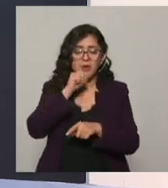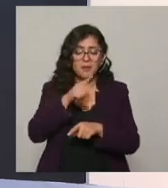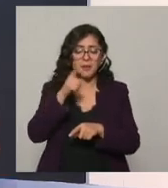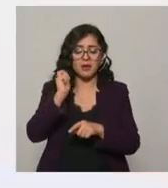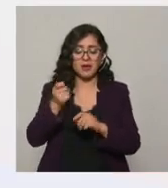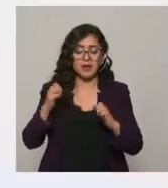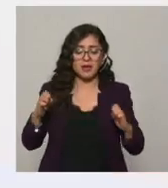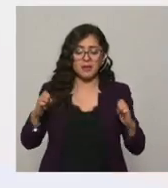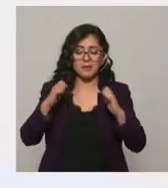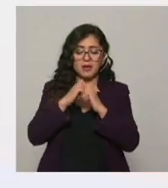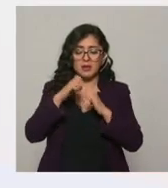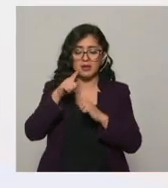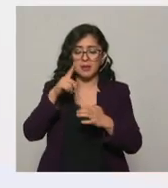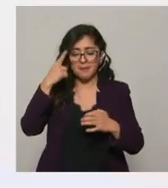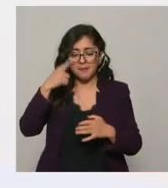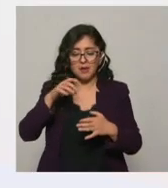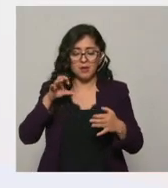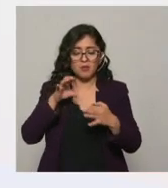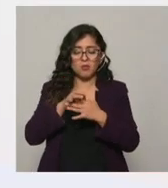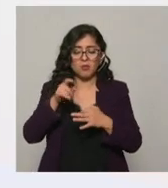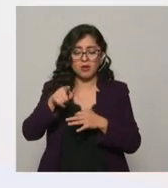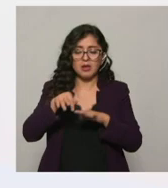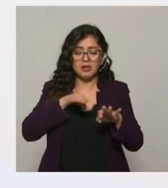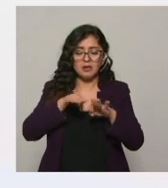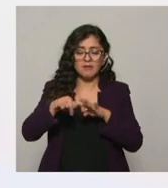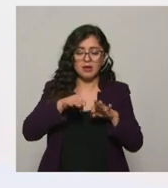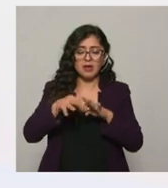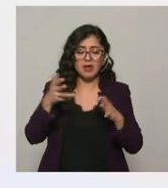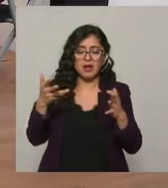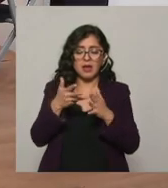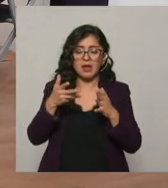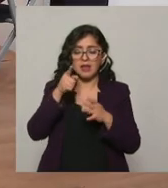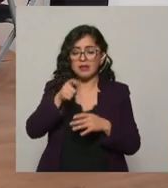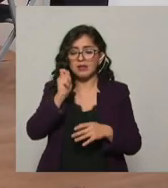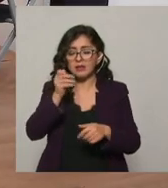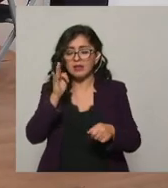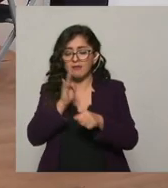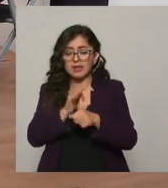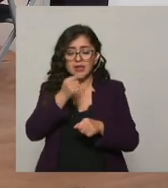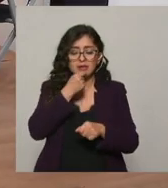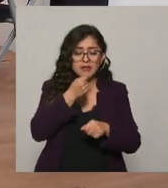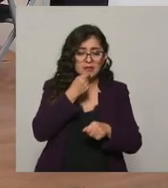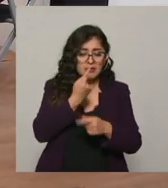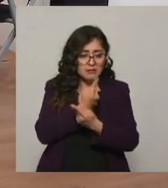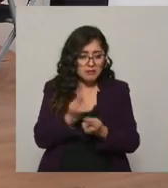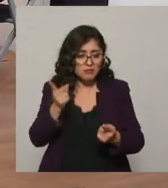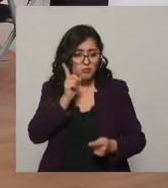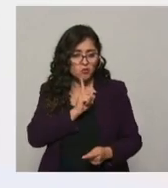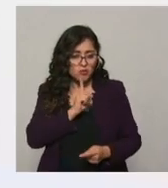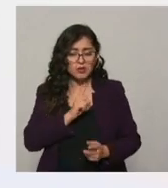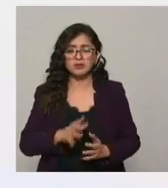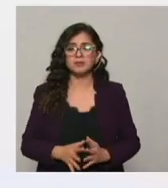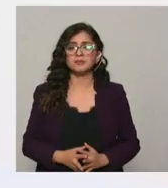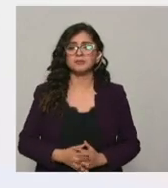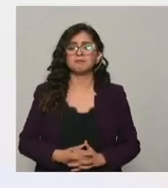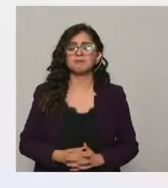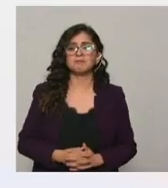moral para el trabajo que estás haciendo como activista en defensa de niñas y mujeres. Sí, es muy, muy lindo.